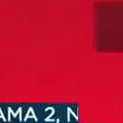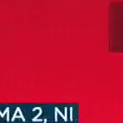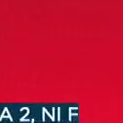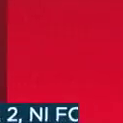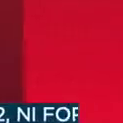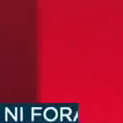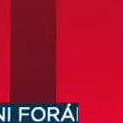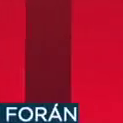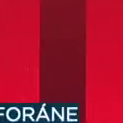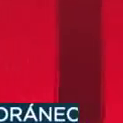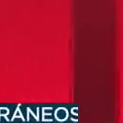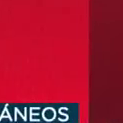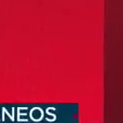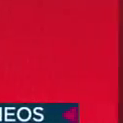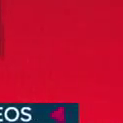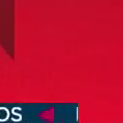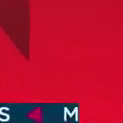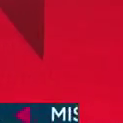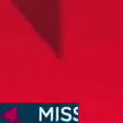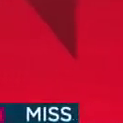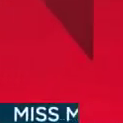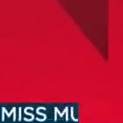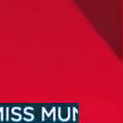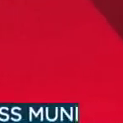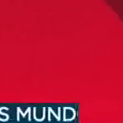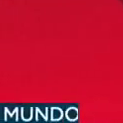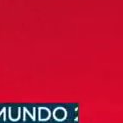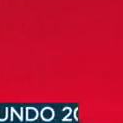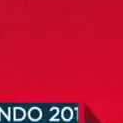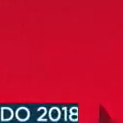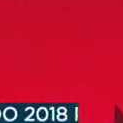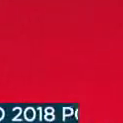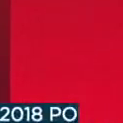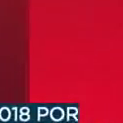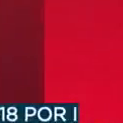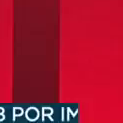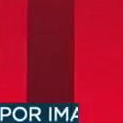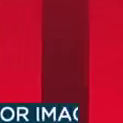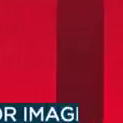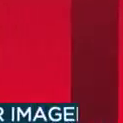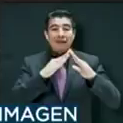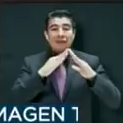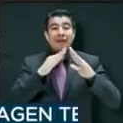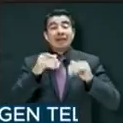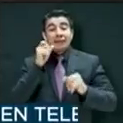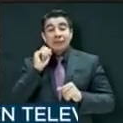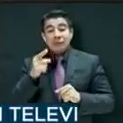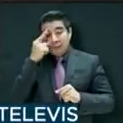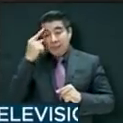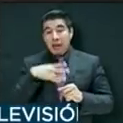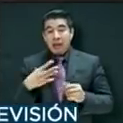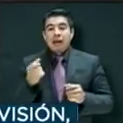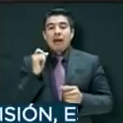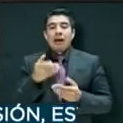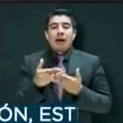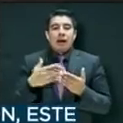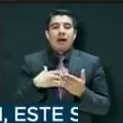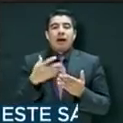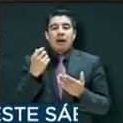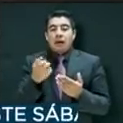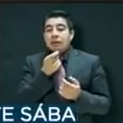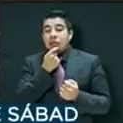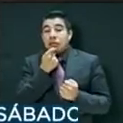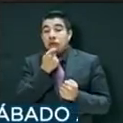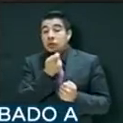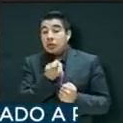hasta Chiapas, nuestro corresponsal Gaspar Romero nos tiene información. Gaspar, ¿cómo estás? Buenos días. ¿Qué tal, Gustavo? Buenos días a los vecinos.